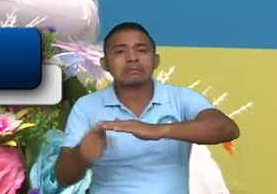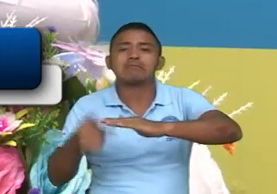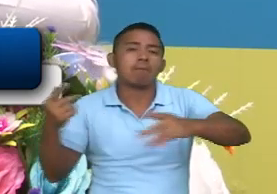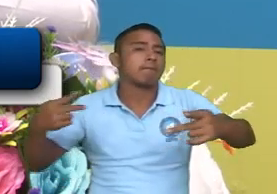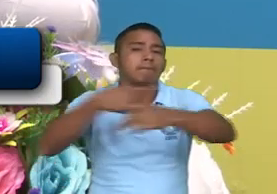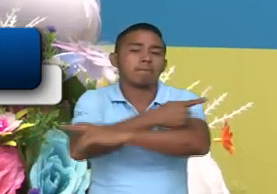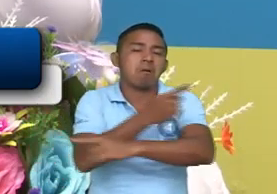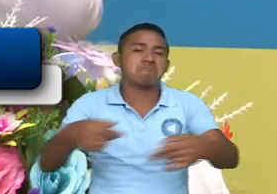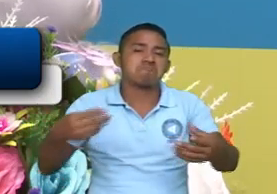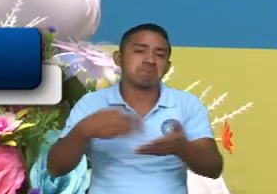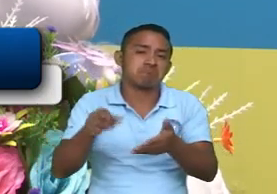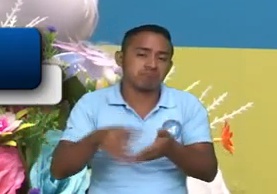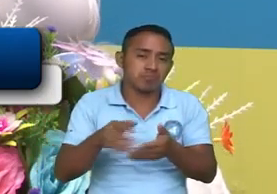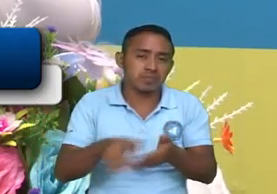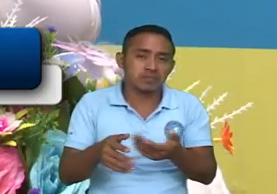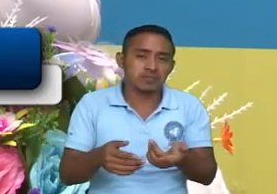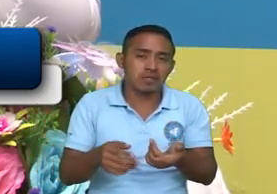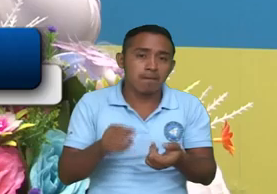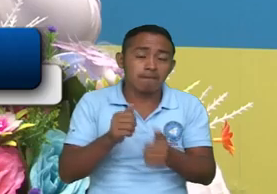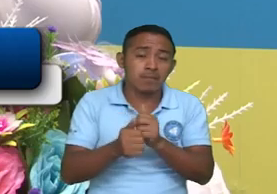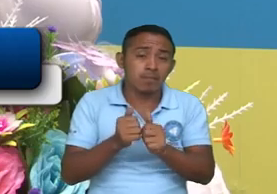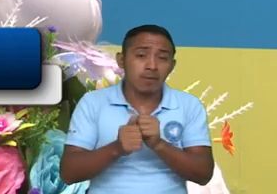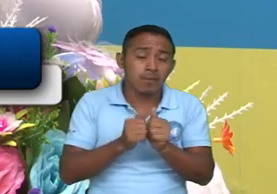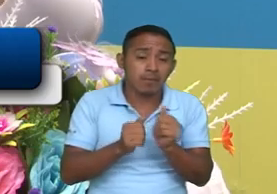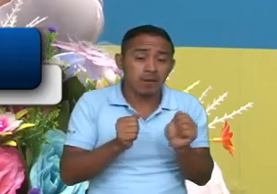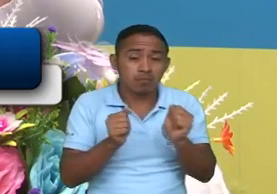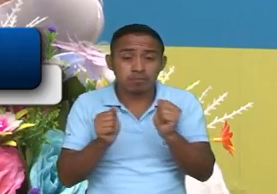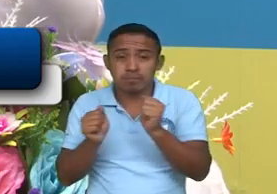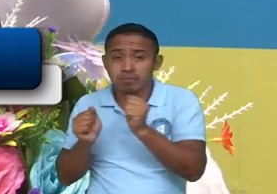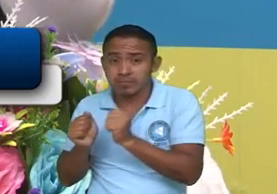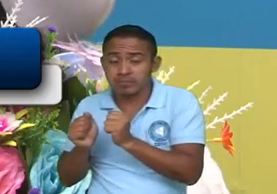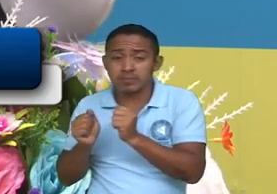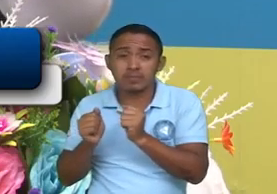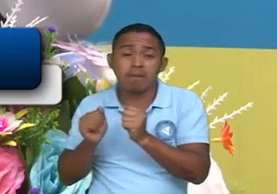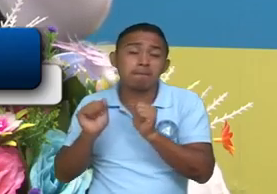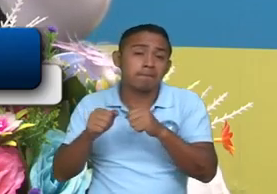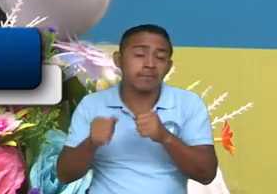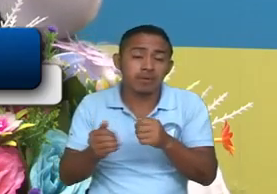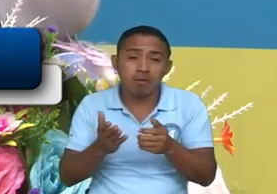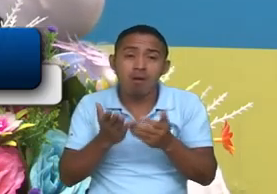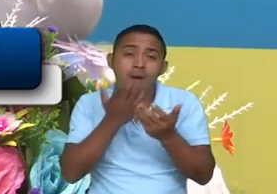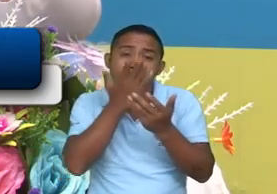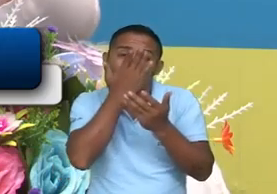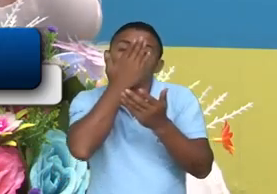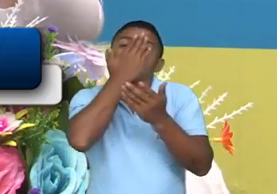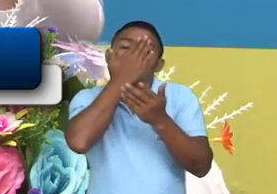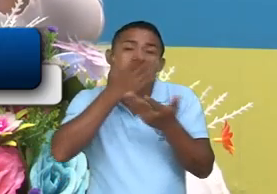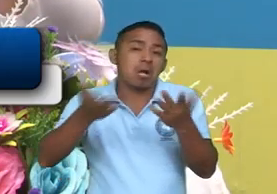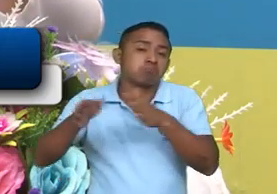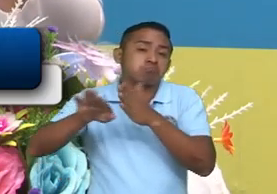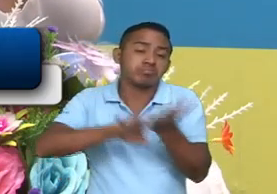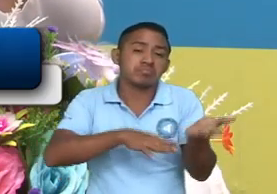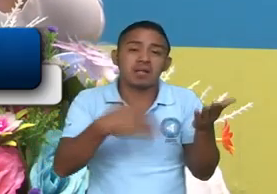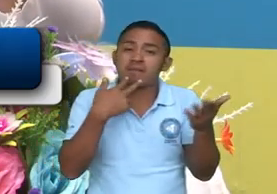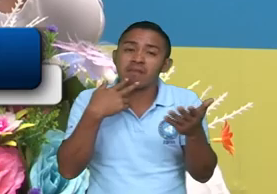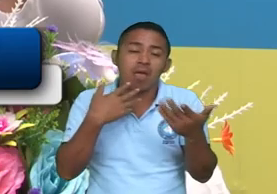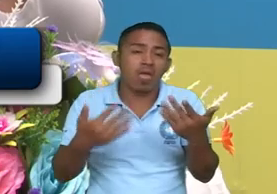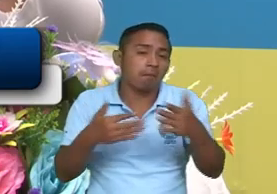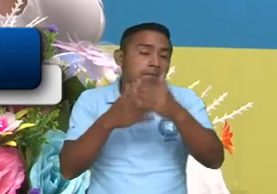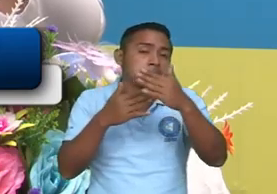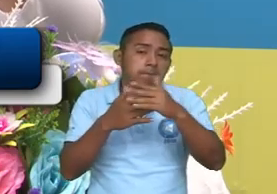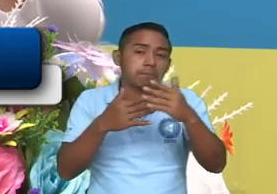los niños tengan esa posición durante el sueño, y es la posición prona. La posición prona es que el niño esté boca abajo.